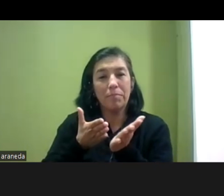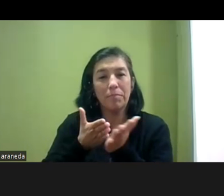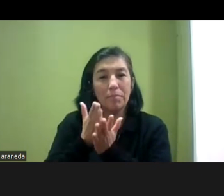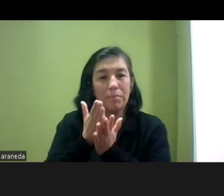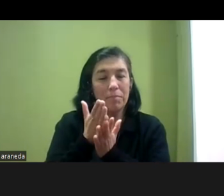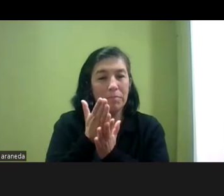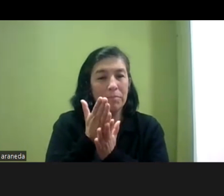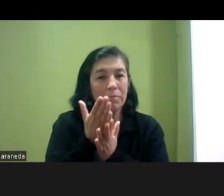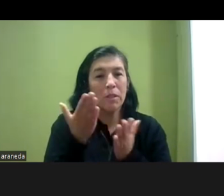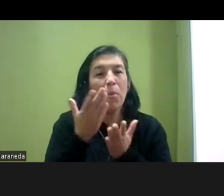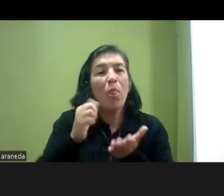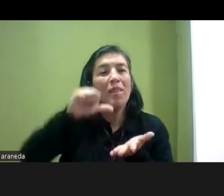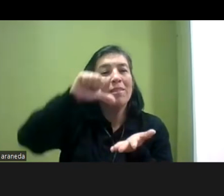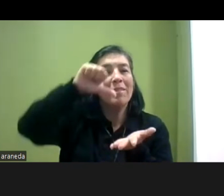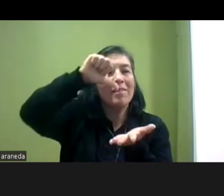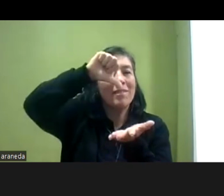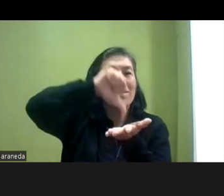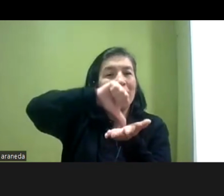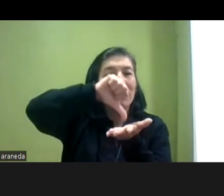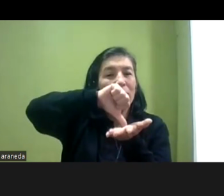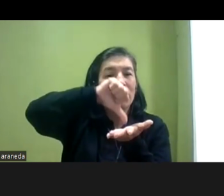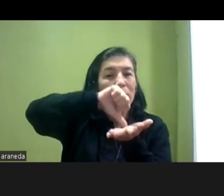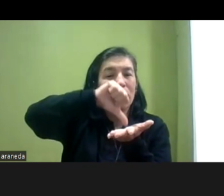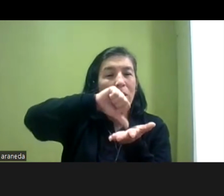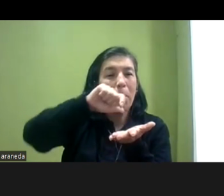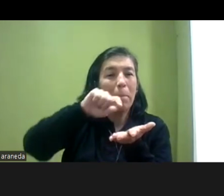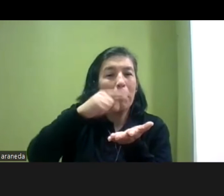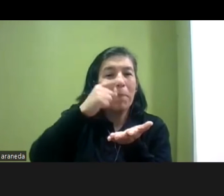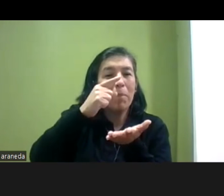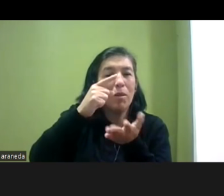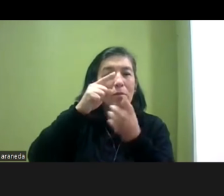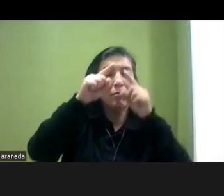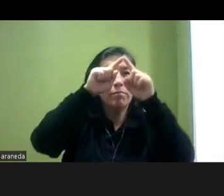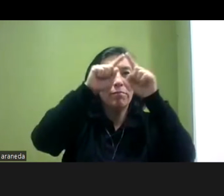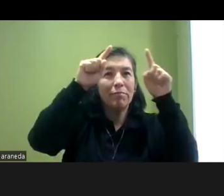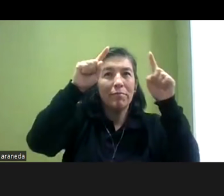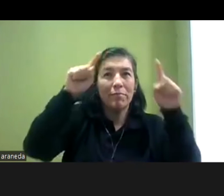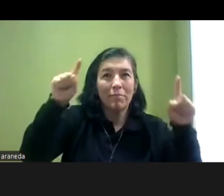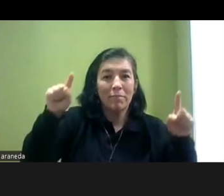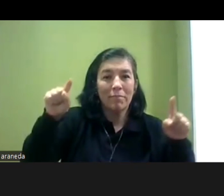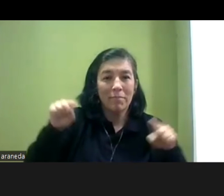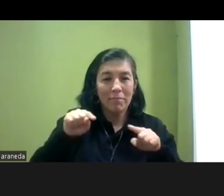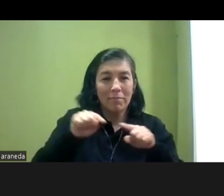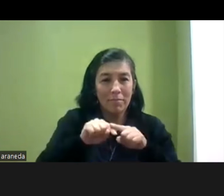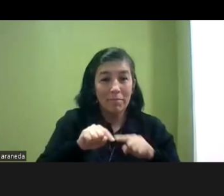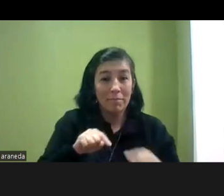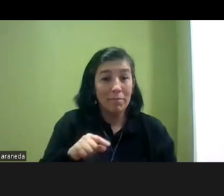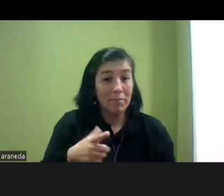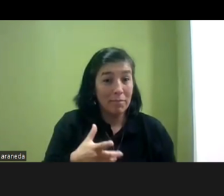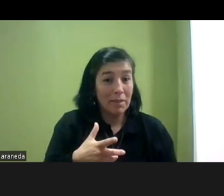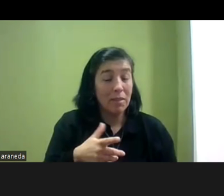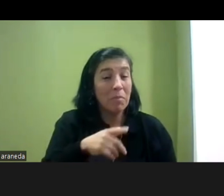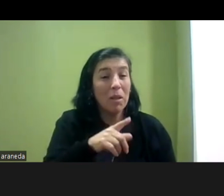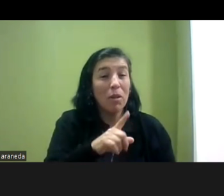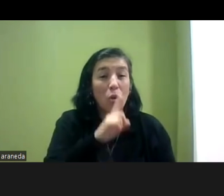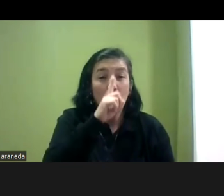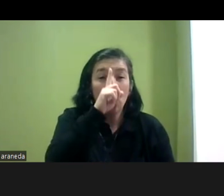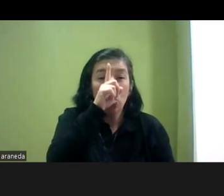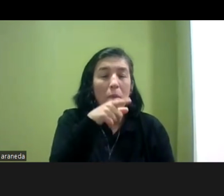un centro que es un hexágono. El hexágono en la iconografía textil tiene